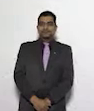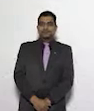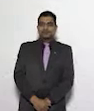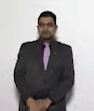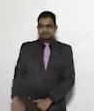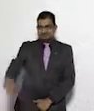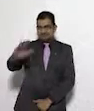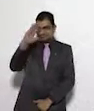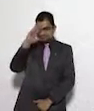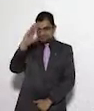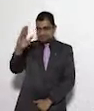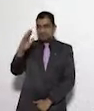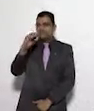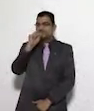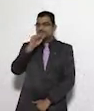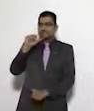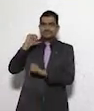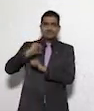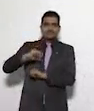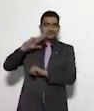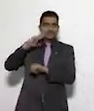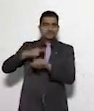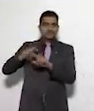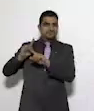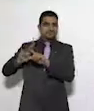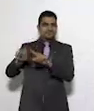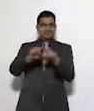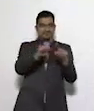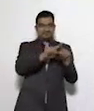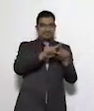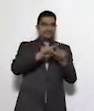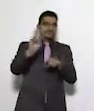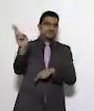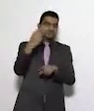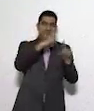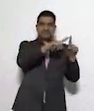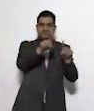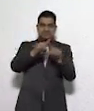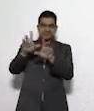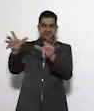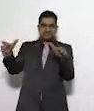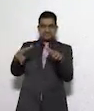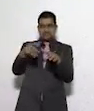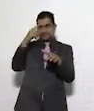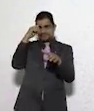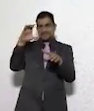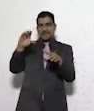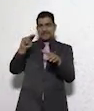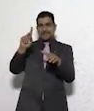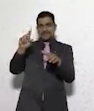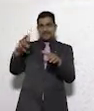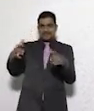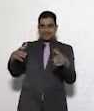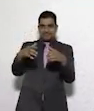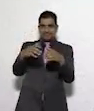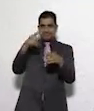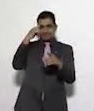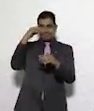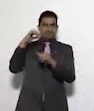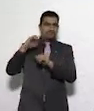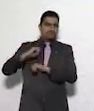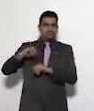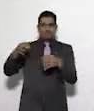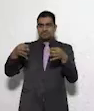Saludamos la presencia de autoridades universitarias, de invitados de la Comisión Nacional de los Derechos Humanos, de panelistas